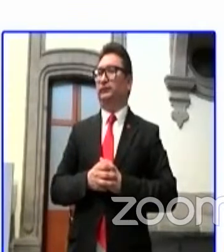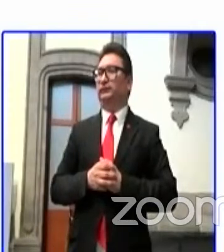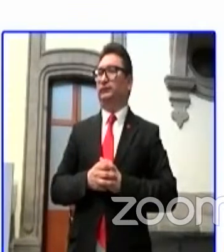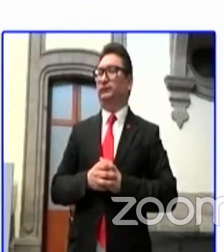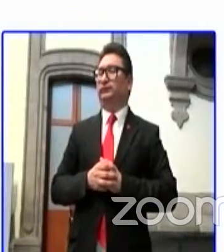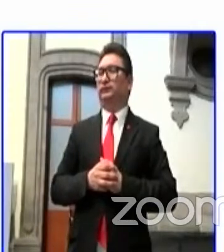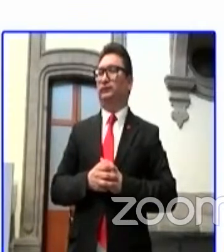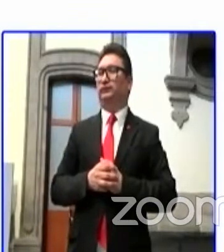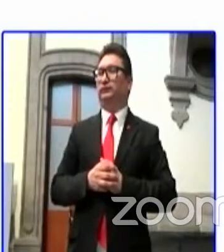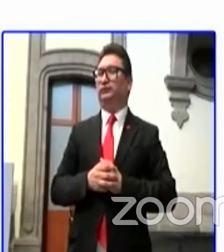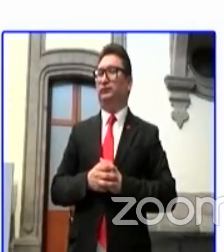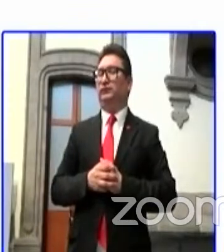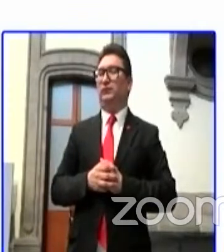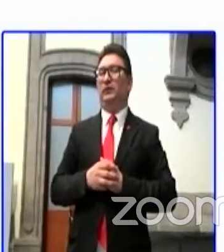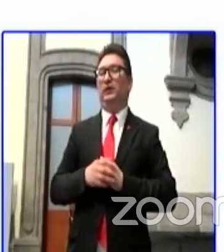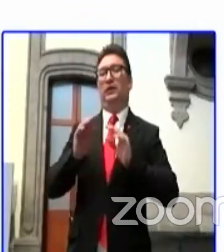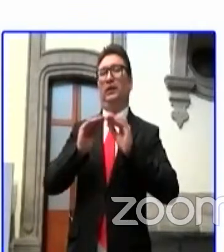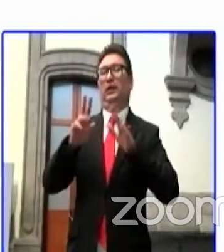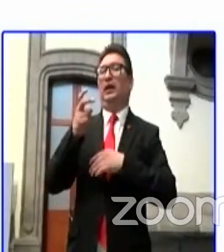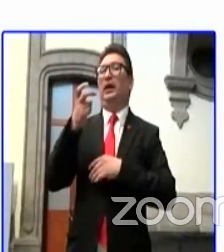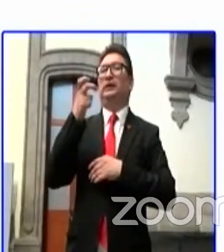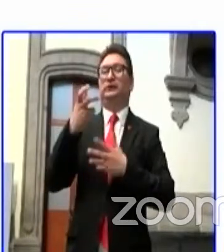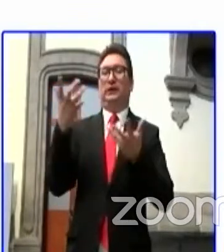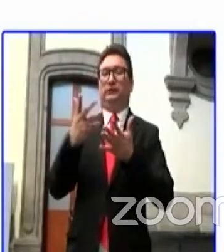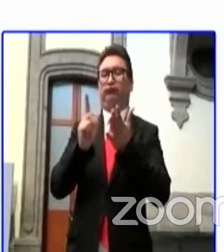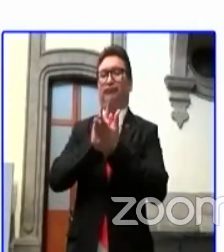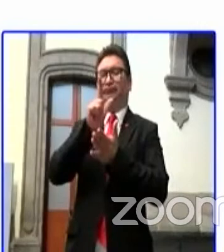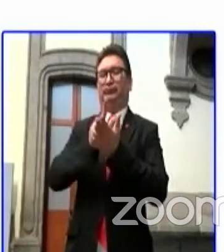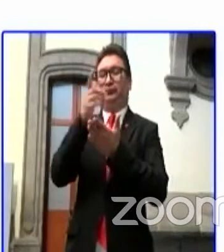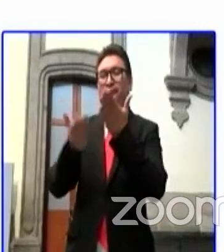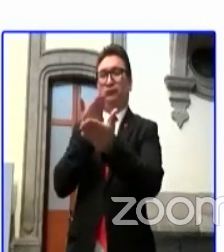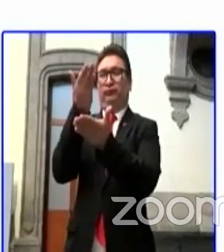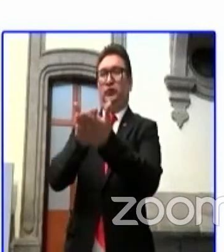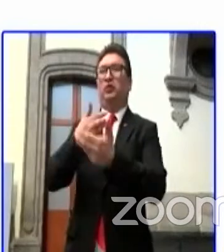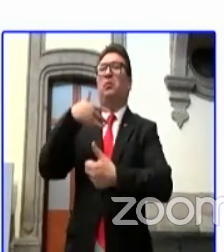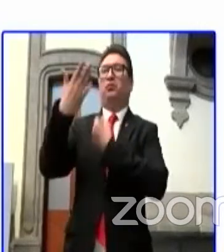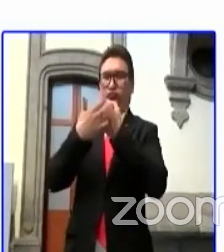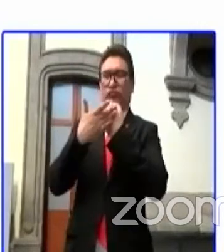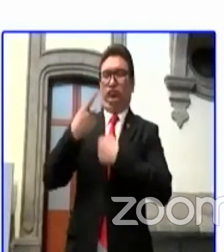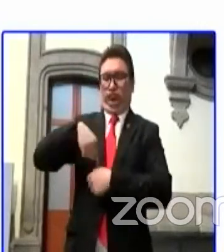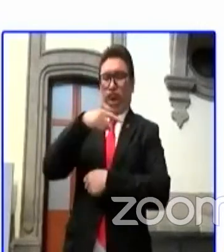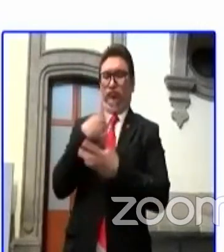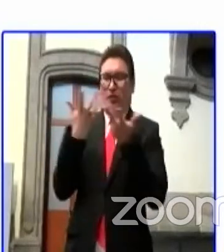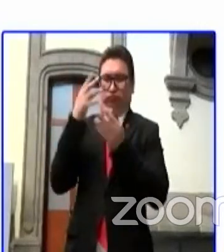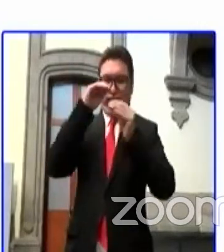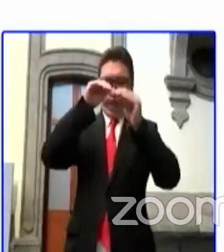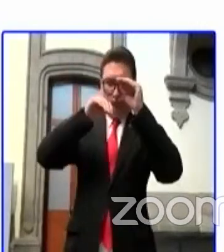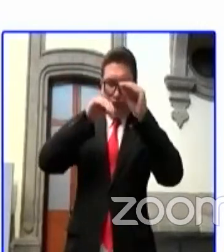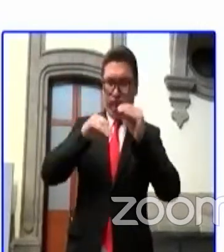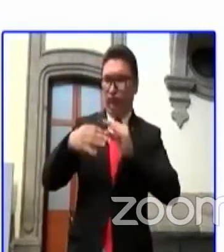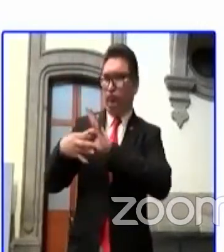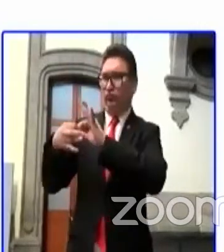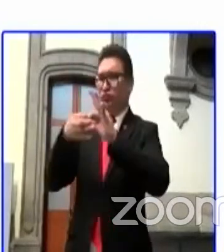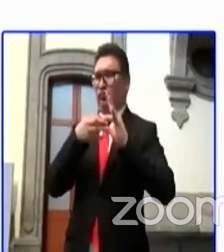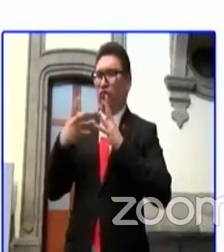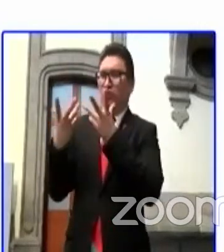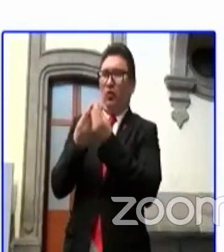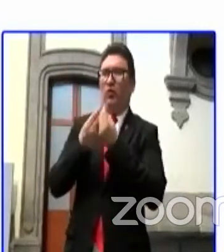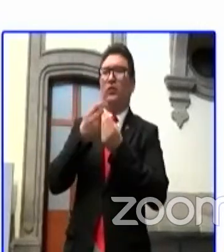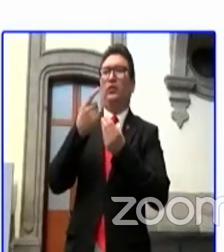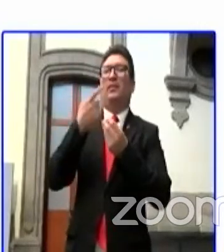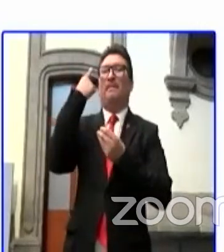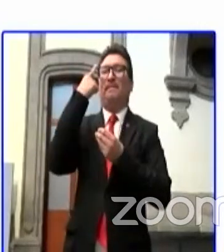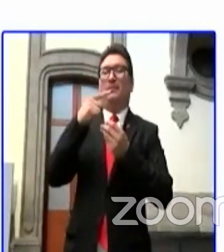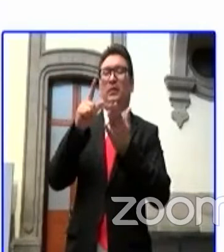Ello exige una labor legislativa en la cual estaremos trabajando de la mano en la armonización del